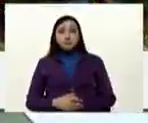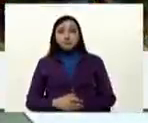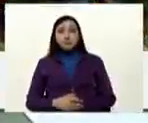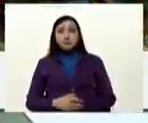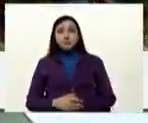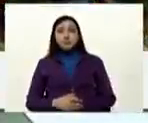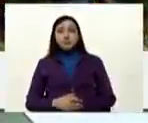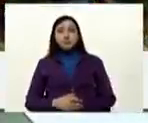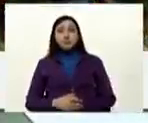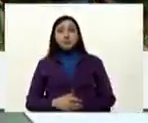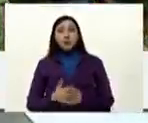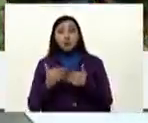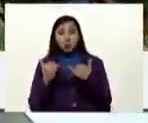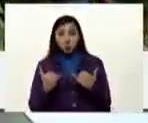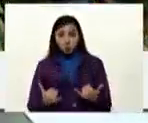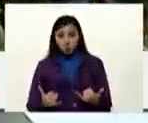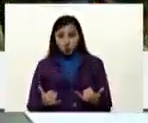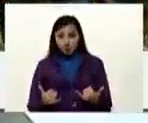recientemente